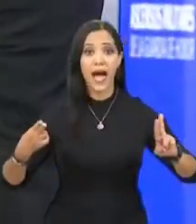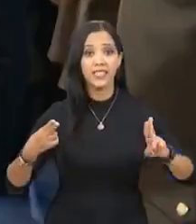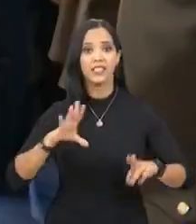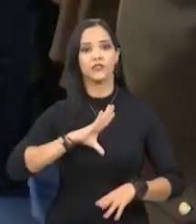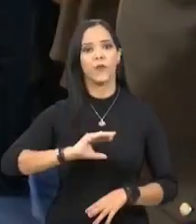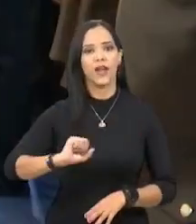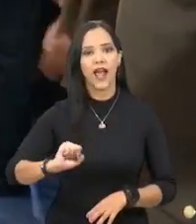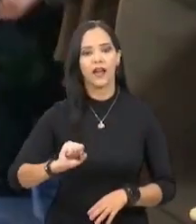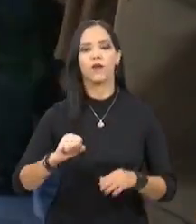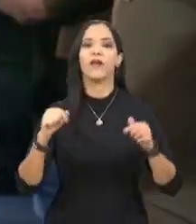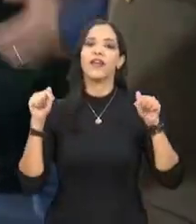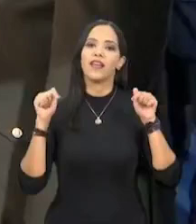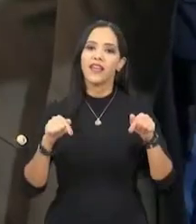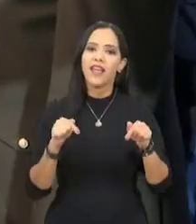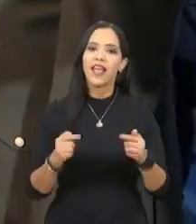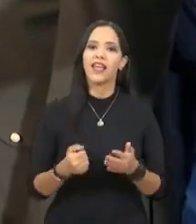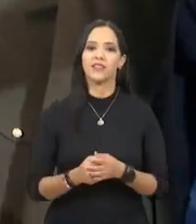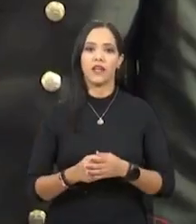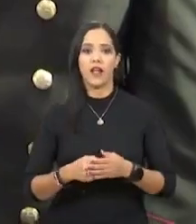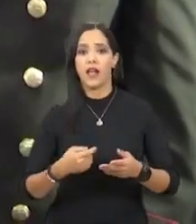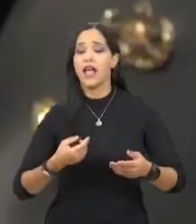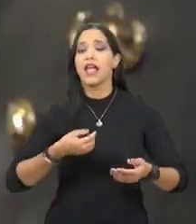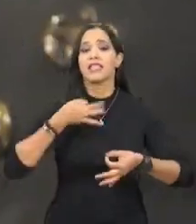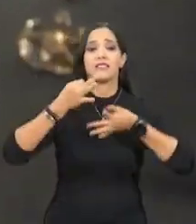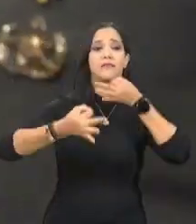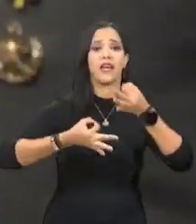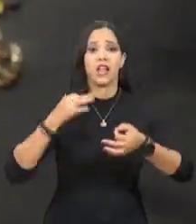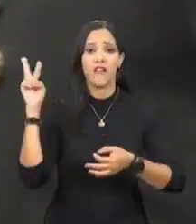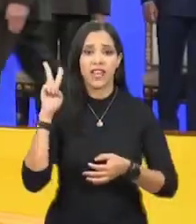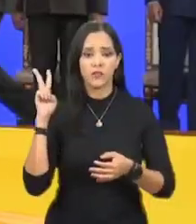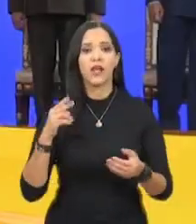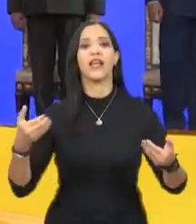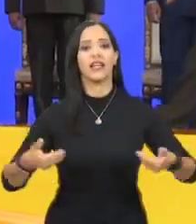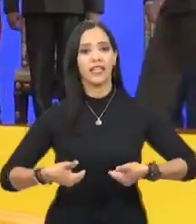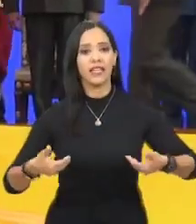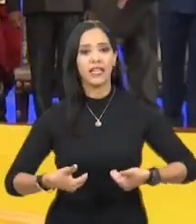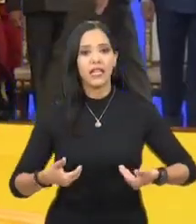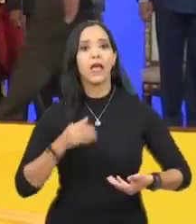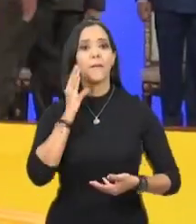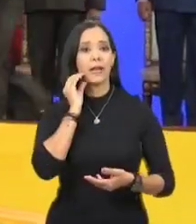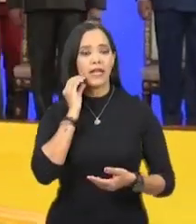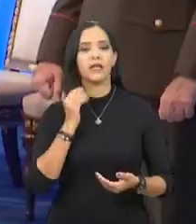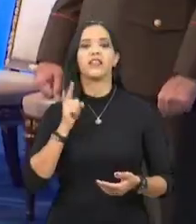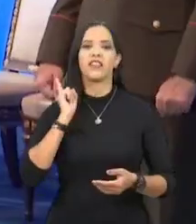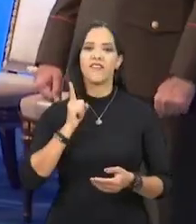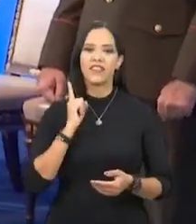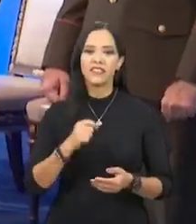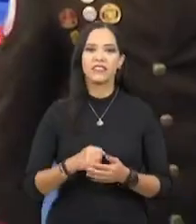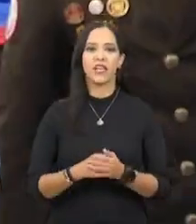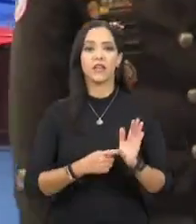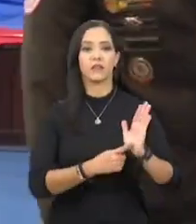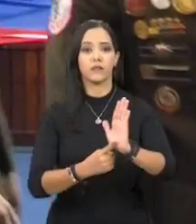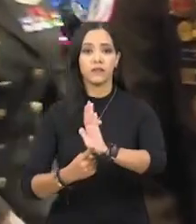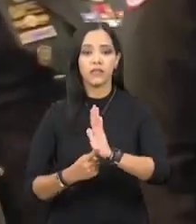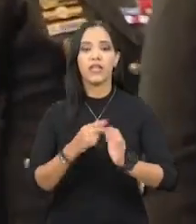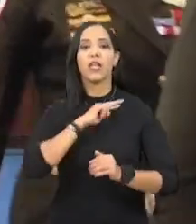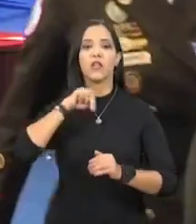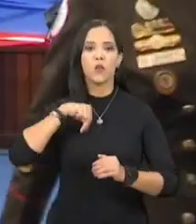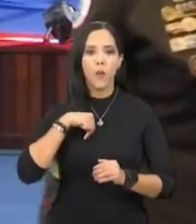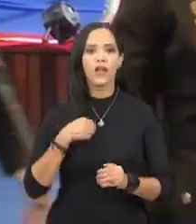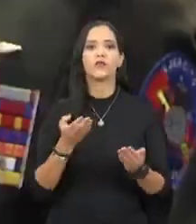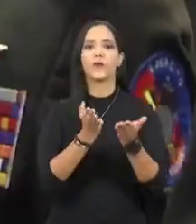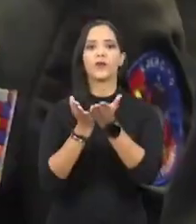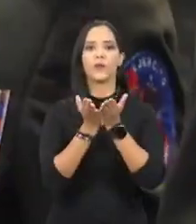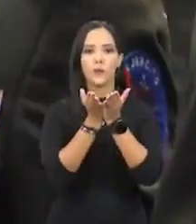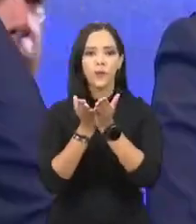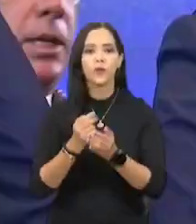en paz, soberano. Y esa narrativa de la Venezuela que ha resistido debe ser objeto de nuestro